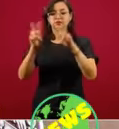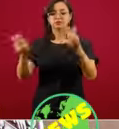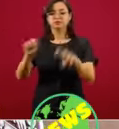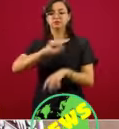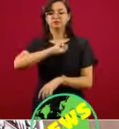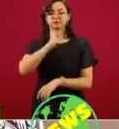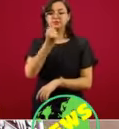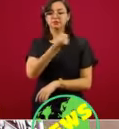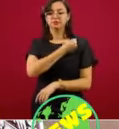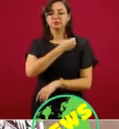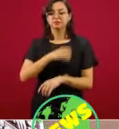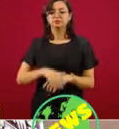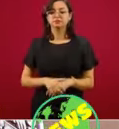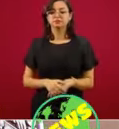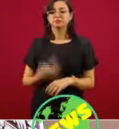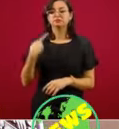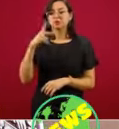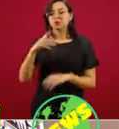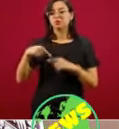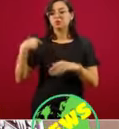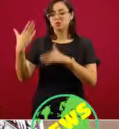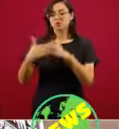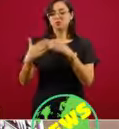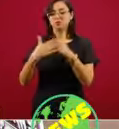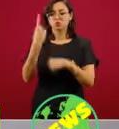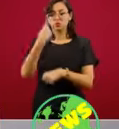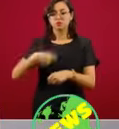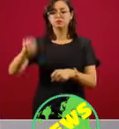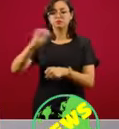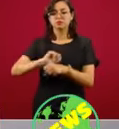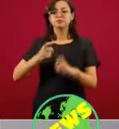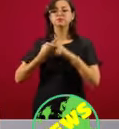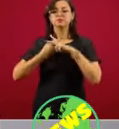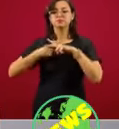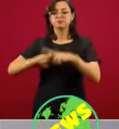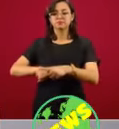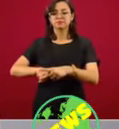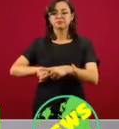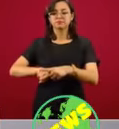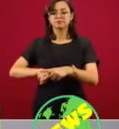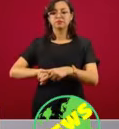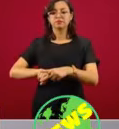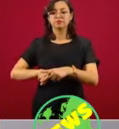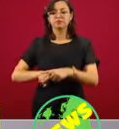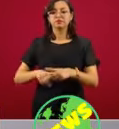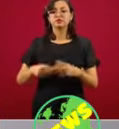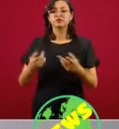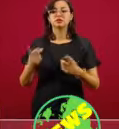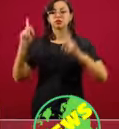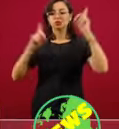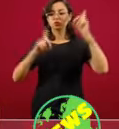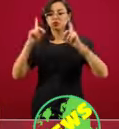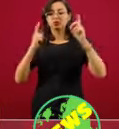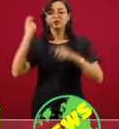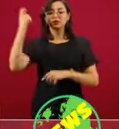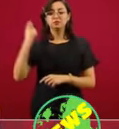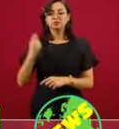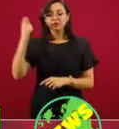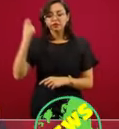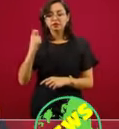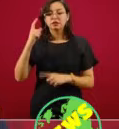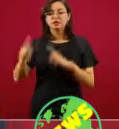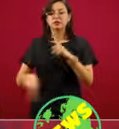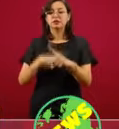ya considero que en una semana ya dudas sobre las becas, quiénes